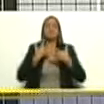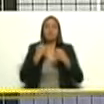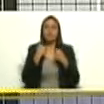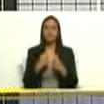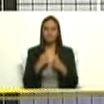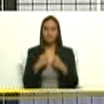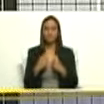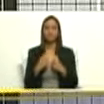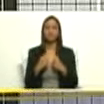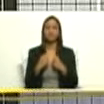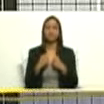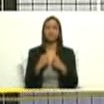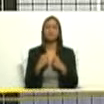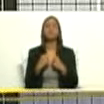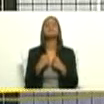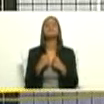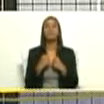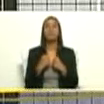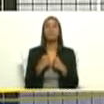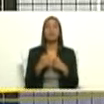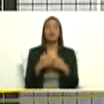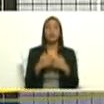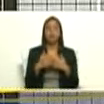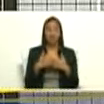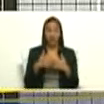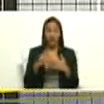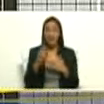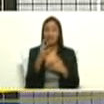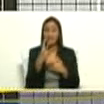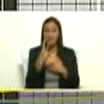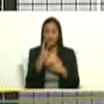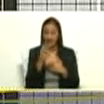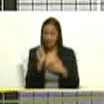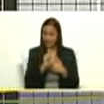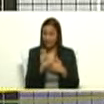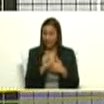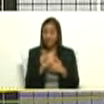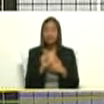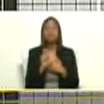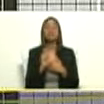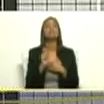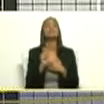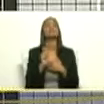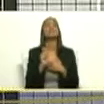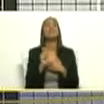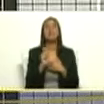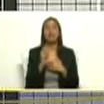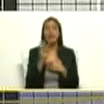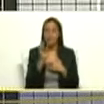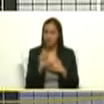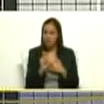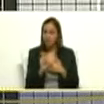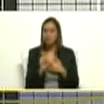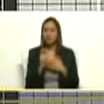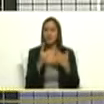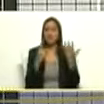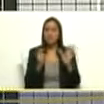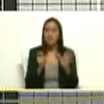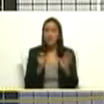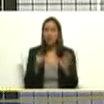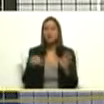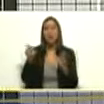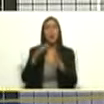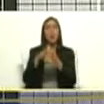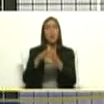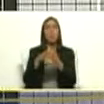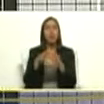dijo en 3 meses salimos de maduro después en 6 meses y así vion